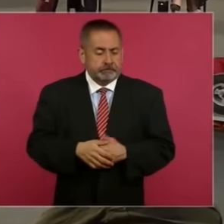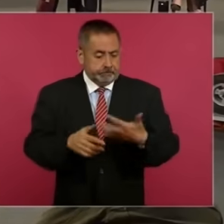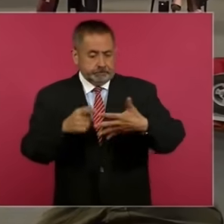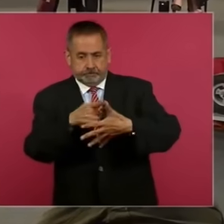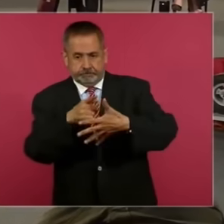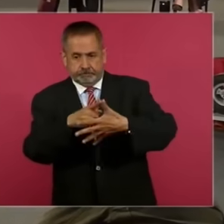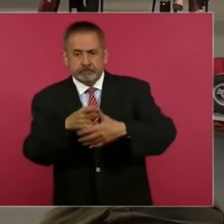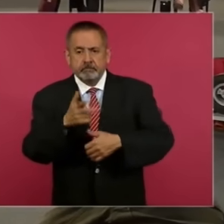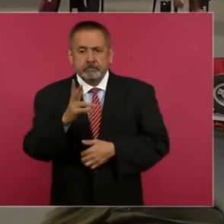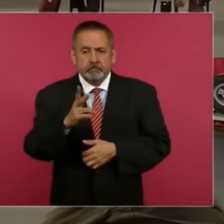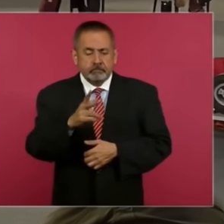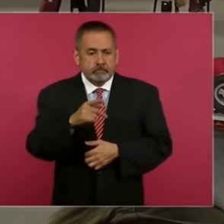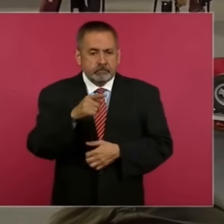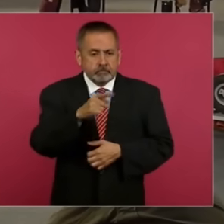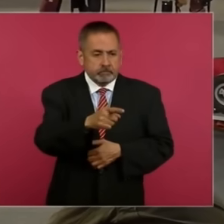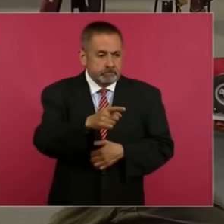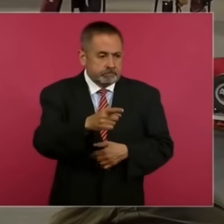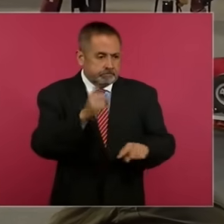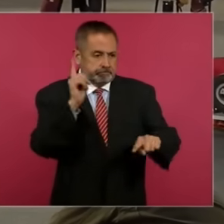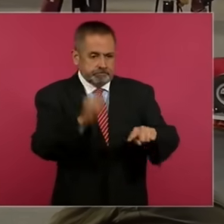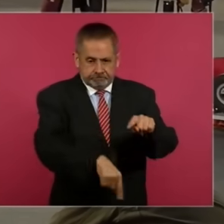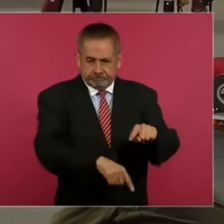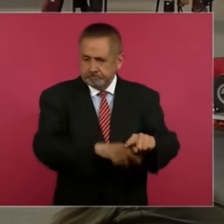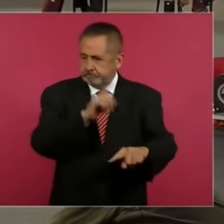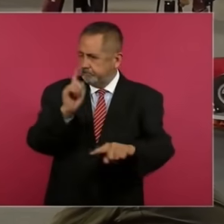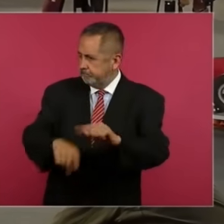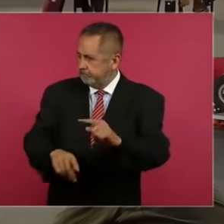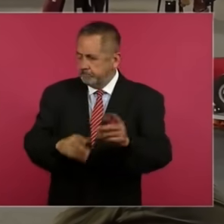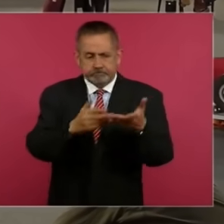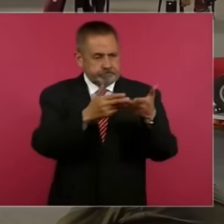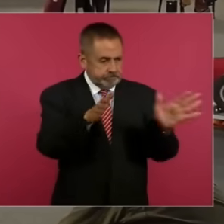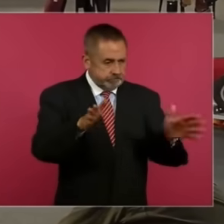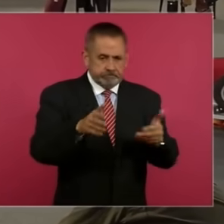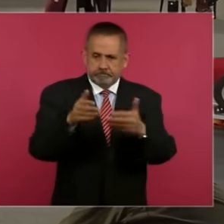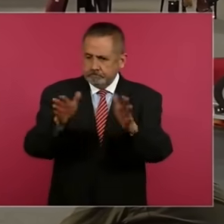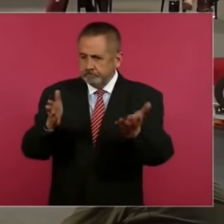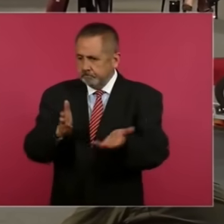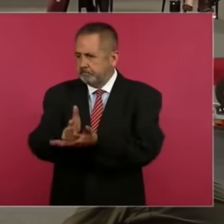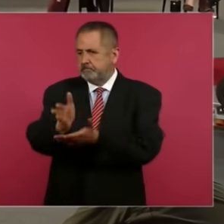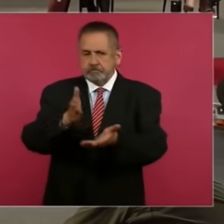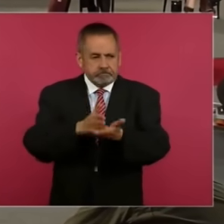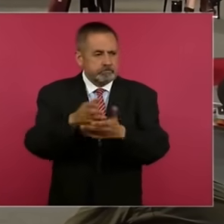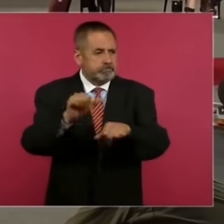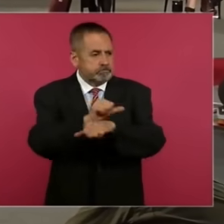2 bloqueos. Se retiraron 2 bloqueos, frontera Comalapa y en el ejido